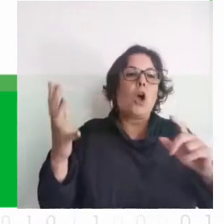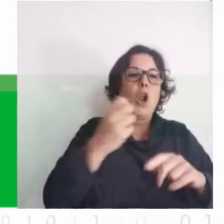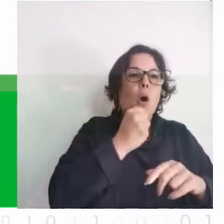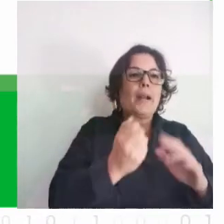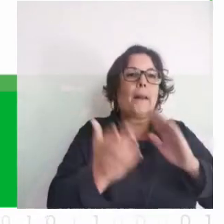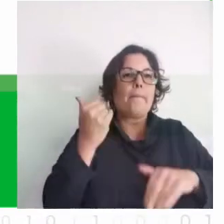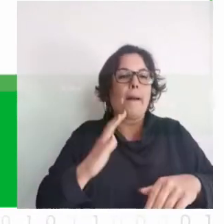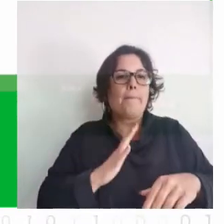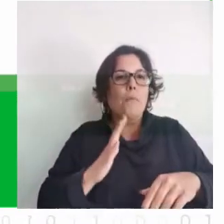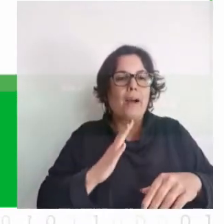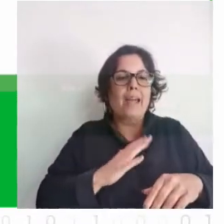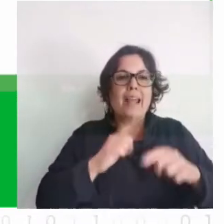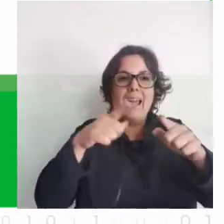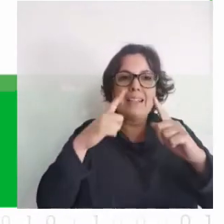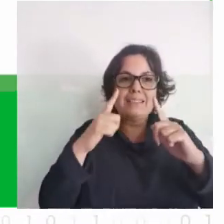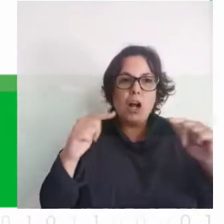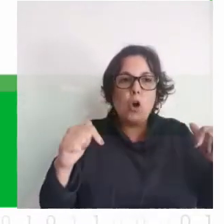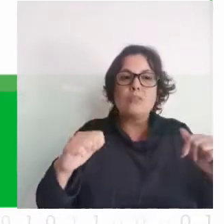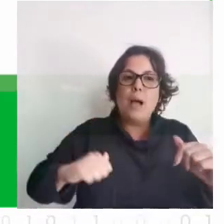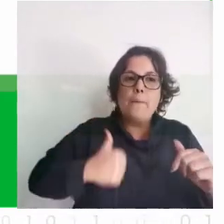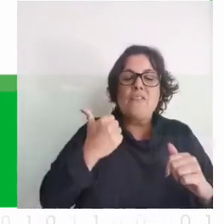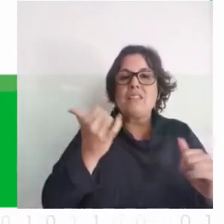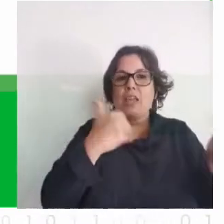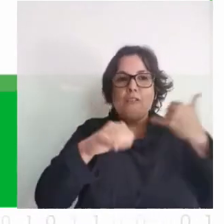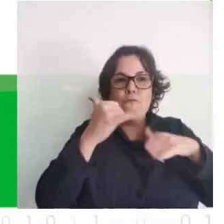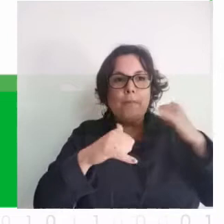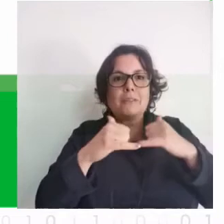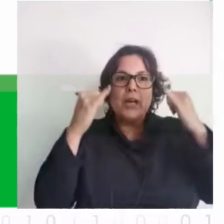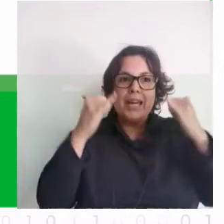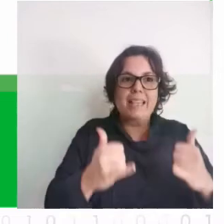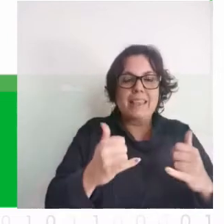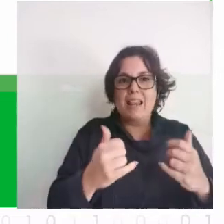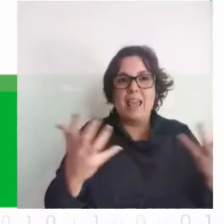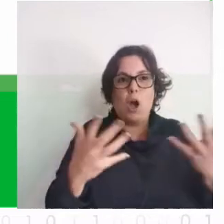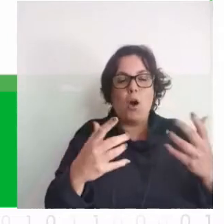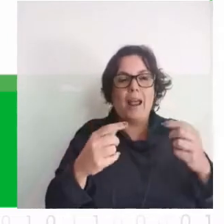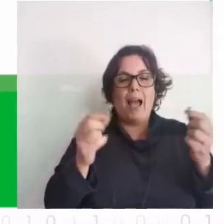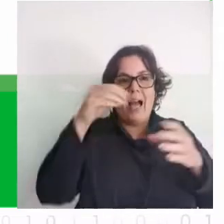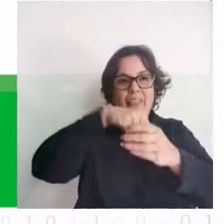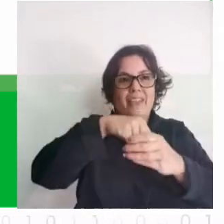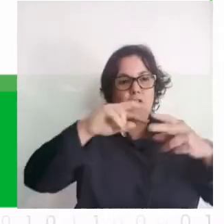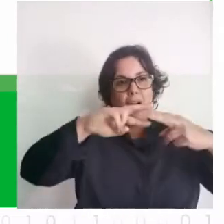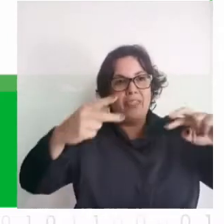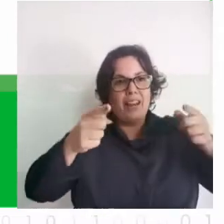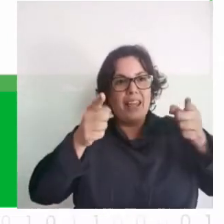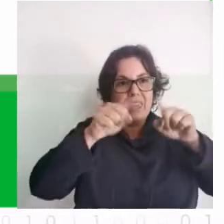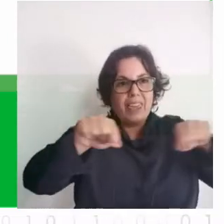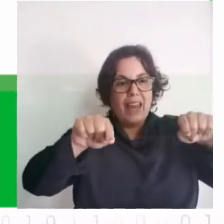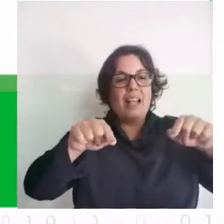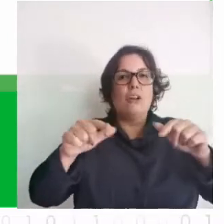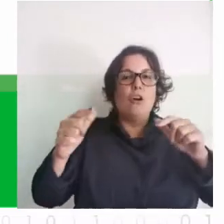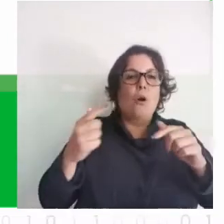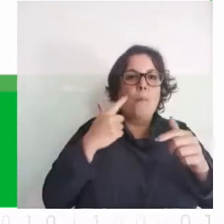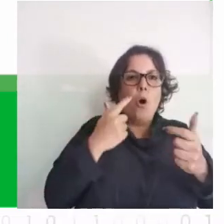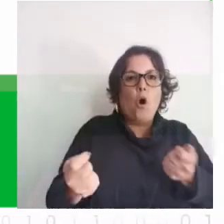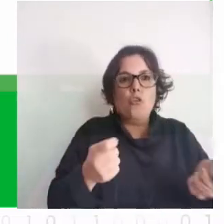inspiraran con esas cosas, para aprovechar la información que tenemos en estos genes y poder tomar como control, y a veces